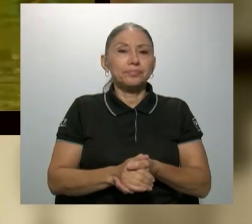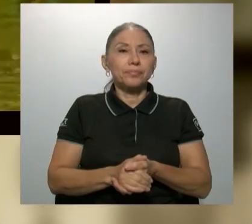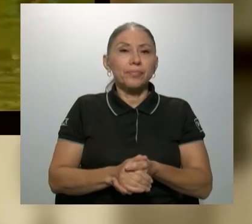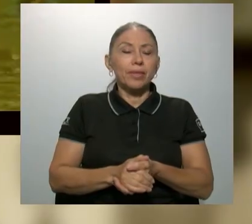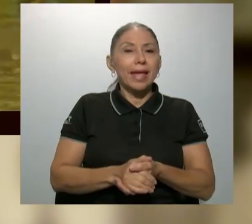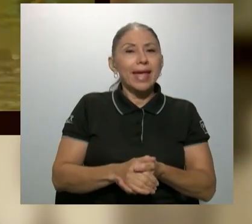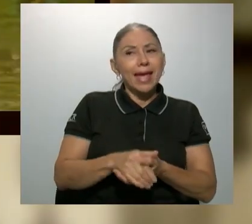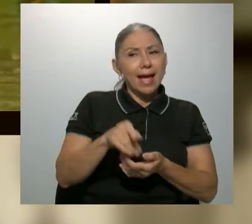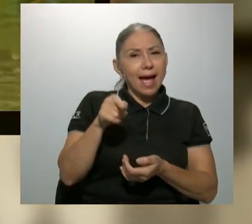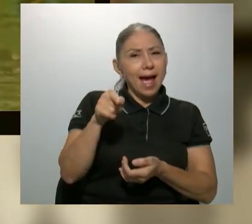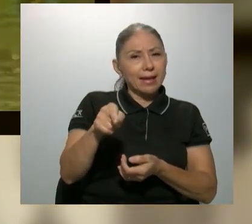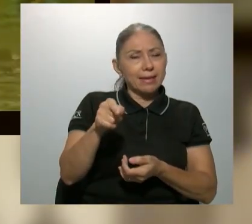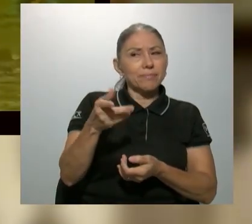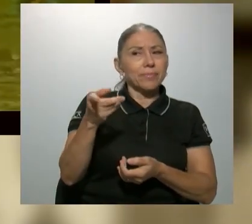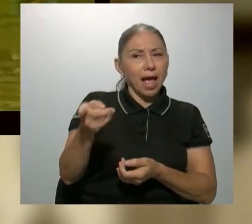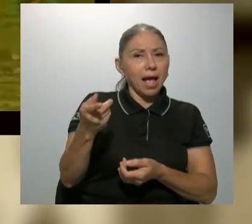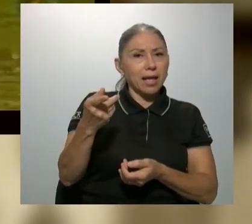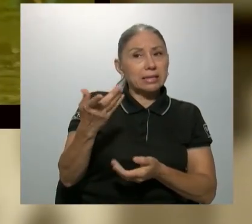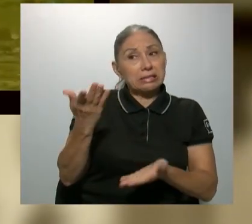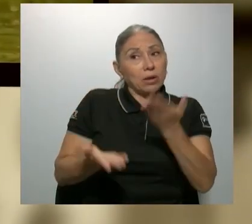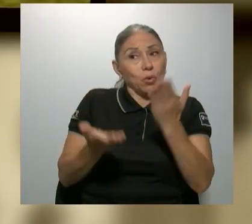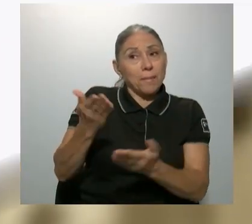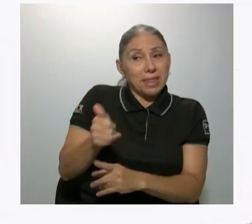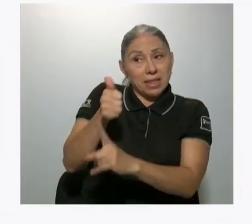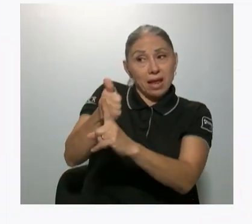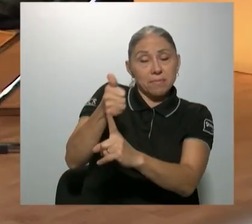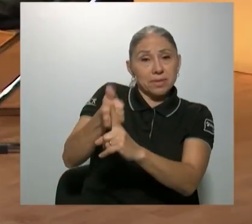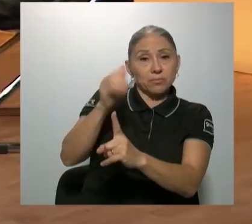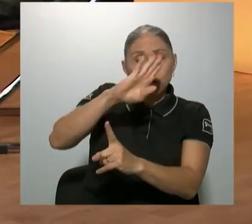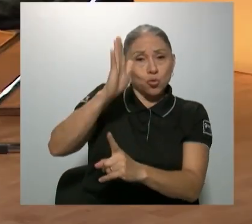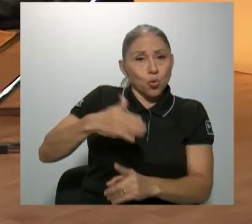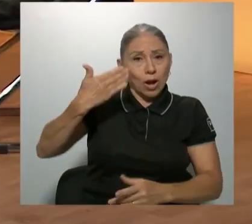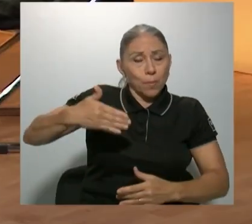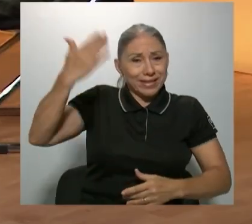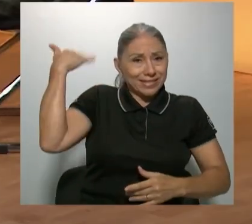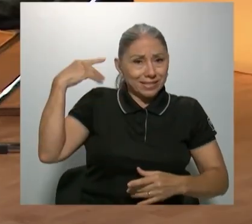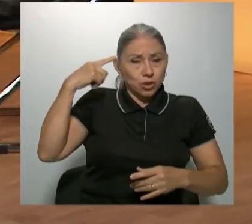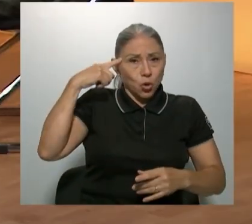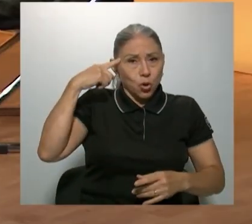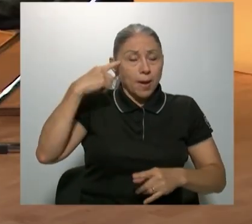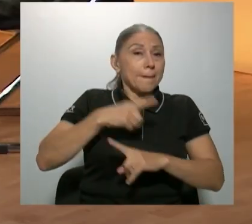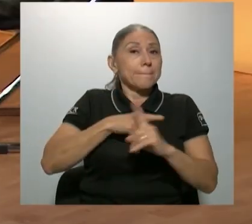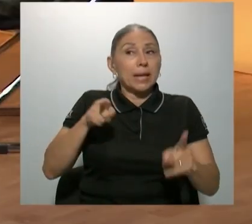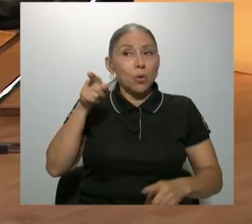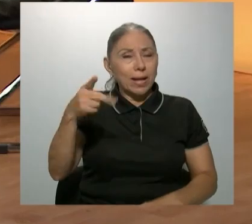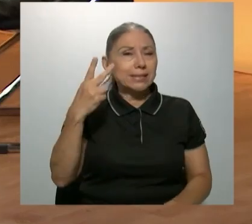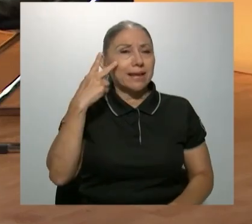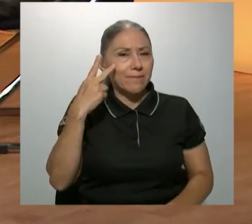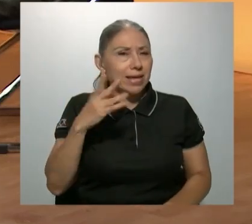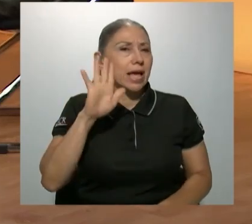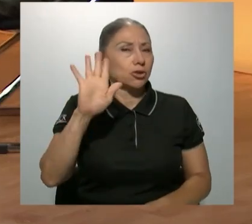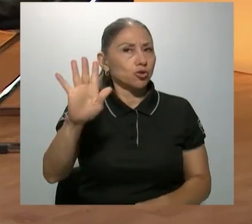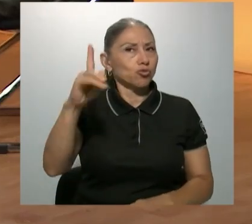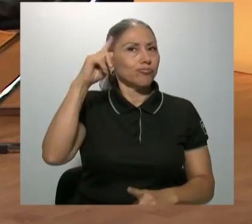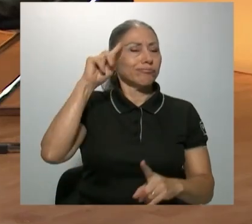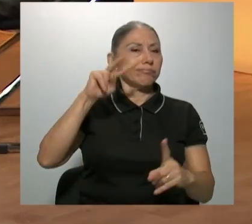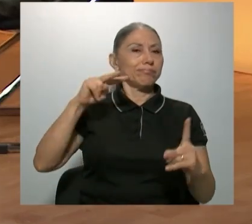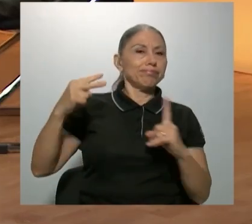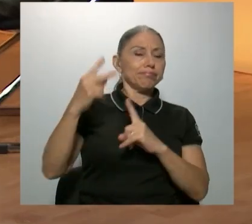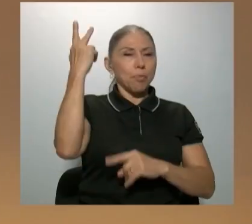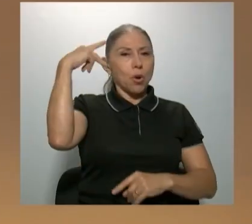se le veía a Rodrigo, él seguramente nunca lo pensó, pero se le veía la dimensión política. Si para